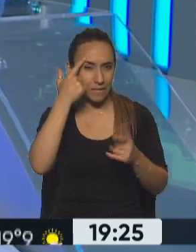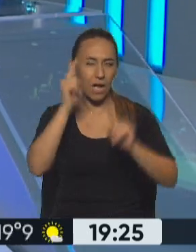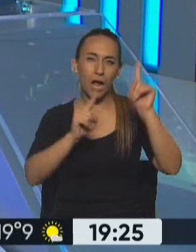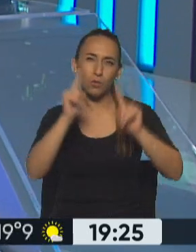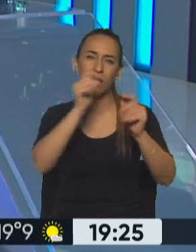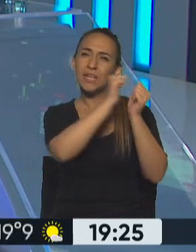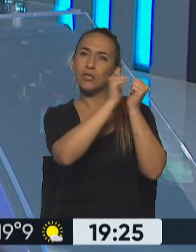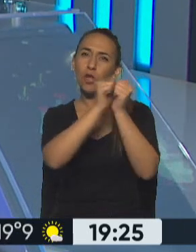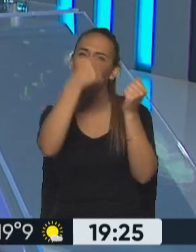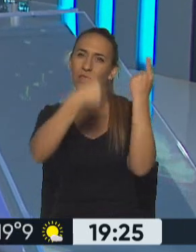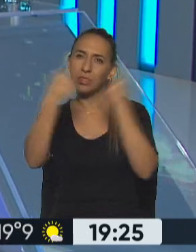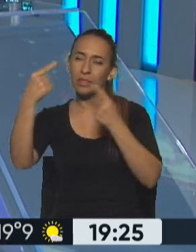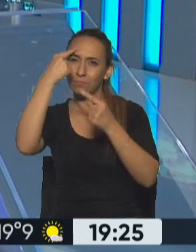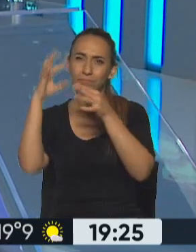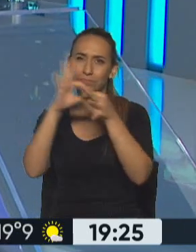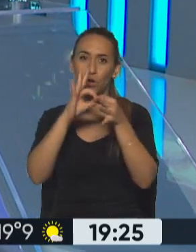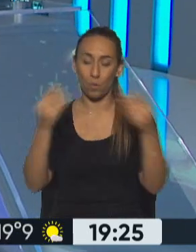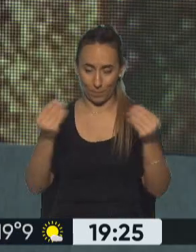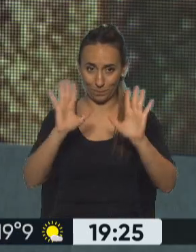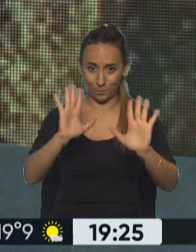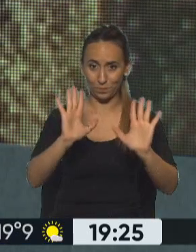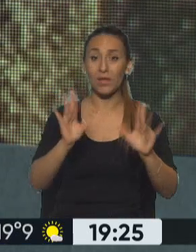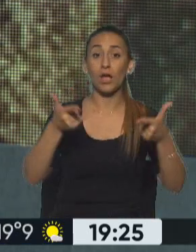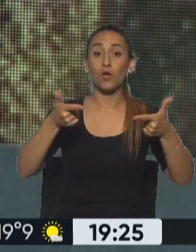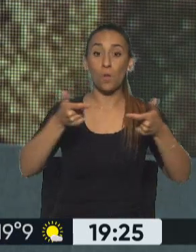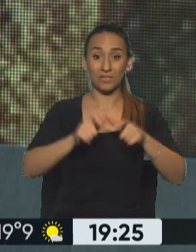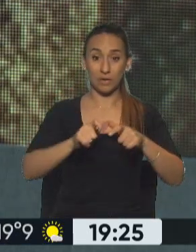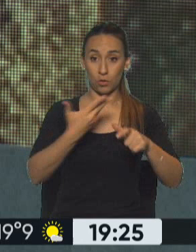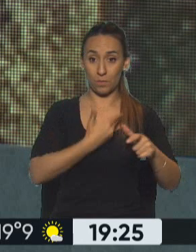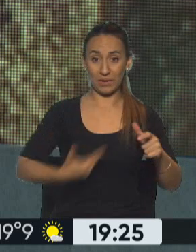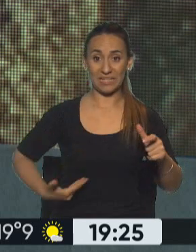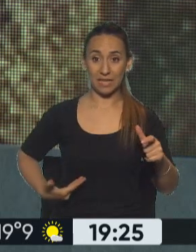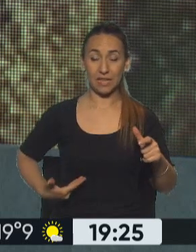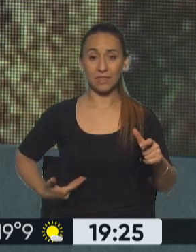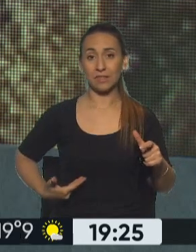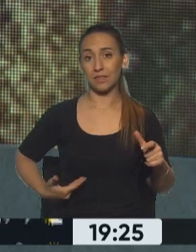algunas historias el presidente de la comisión de